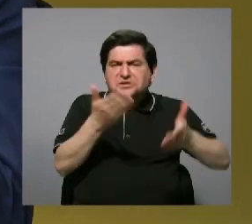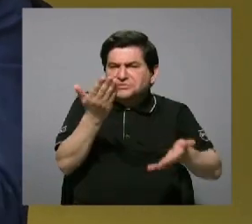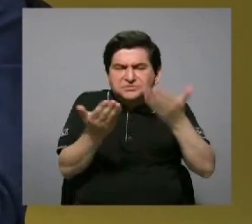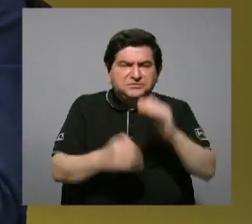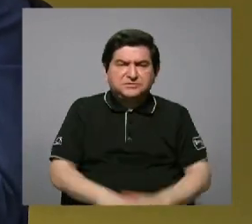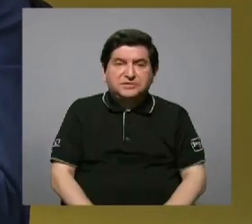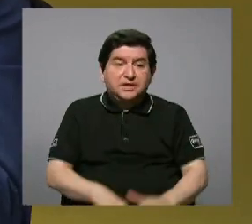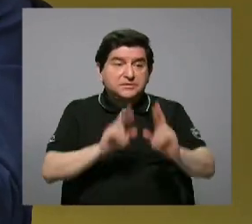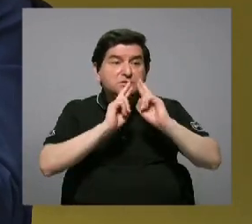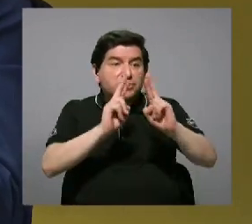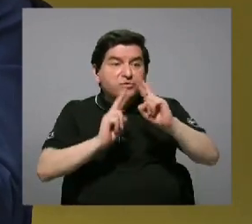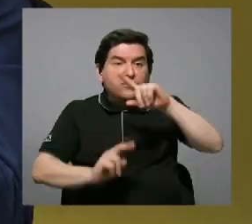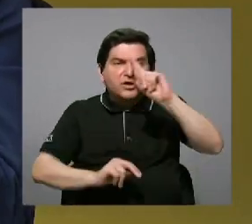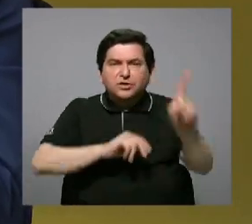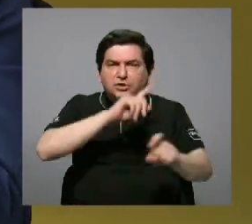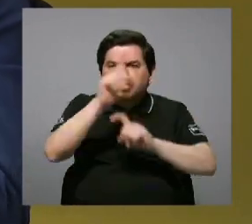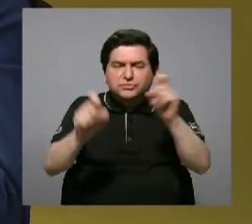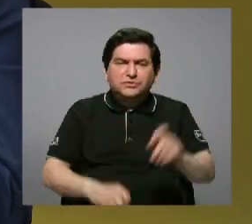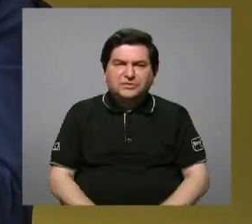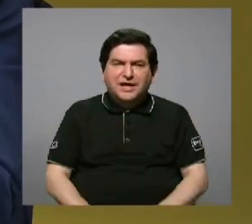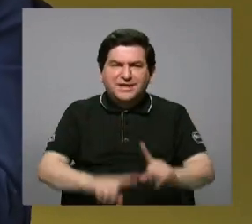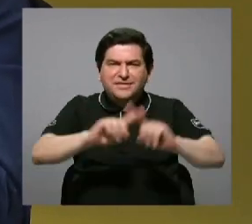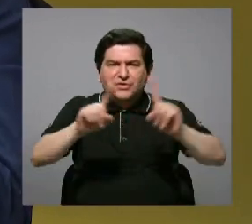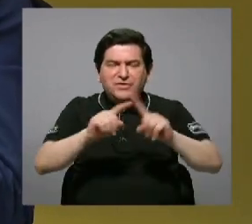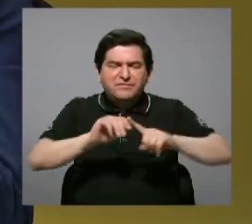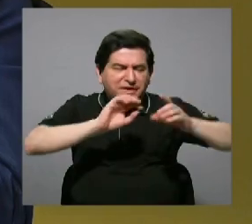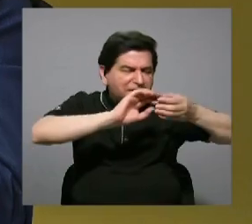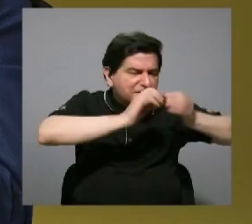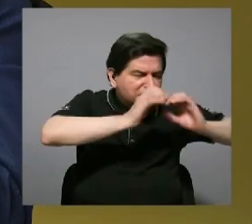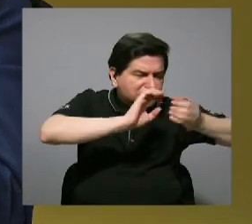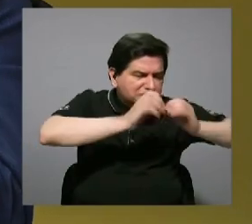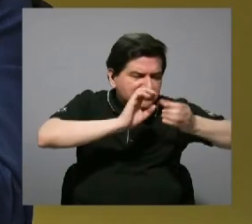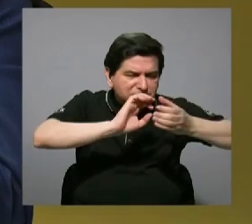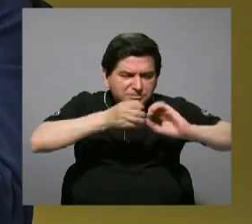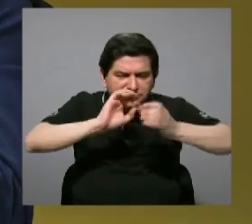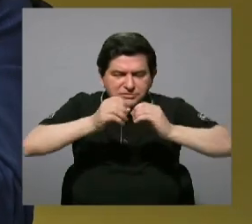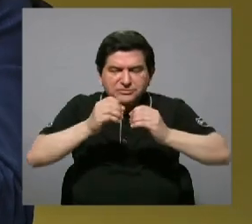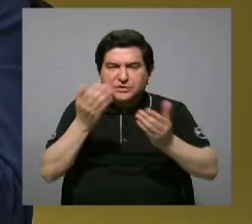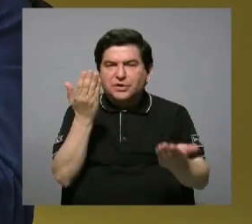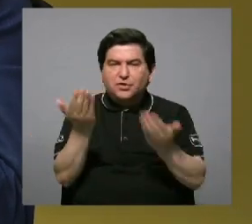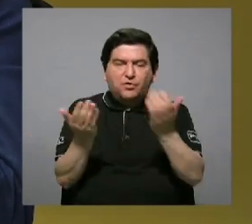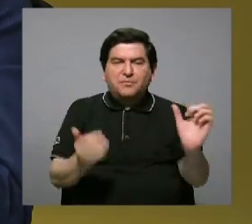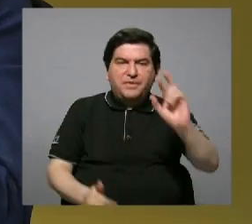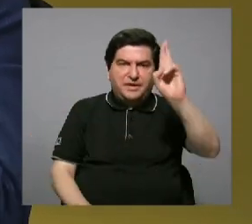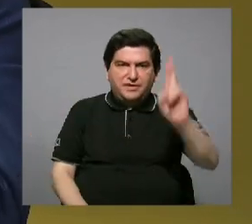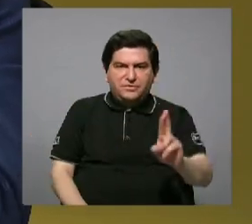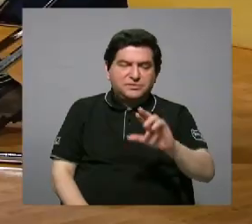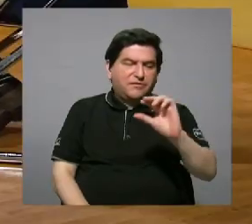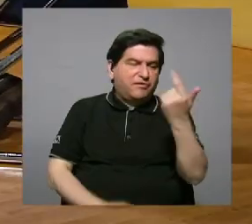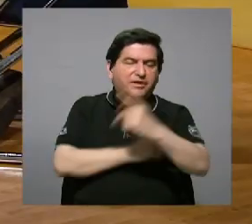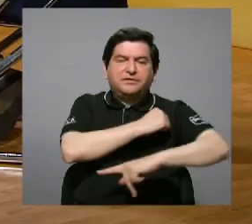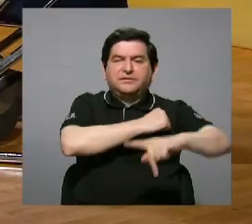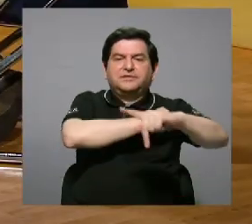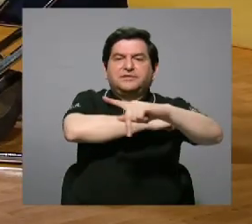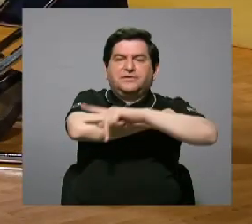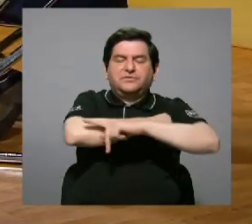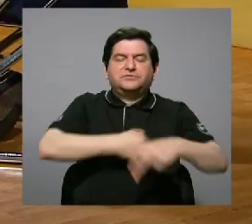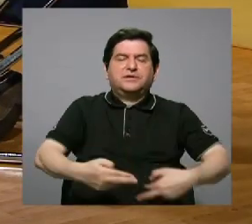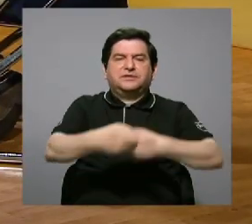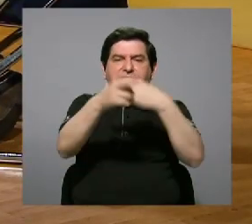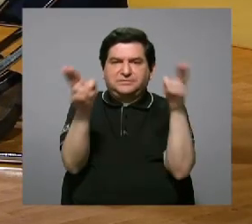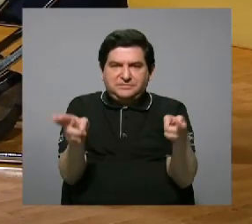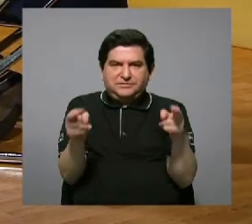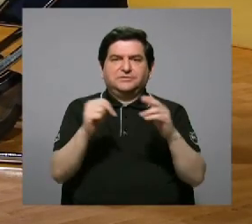como resultado de la encuesta, se generan una serie de índices que nos permiten comparar a Costa Rica con respecto a otros países de la